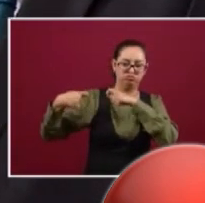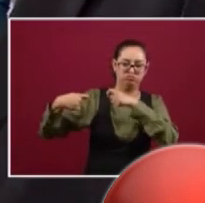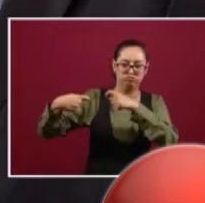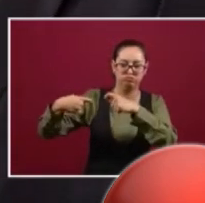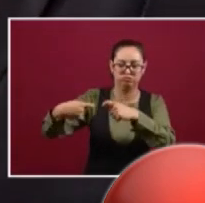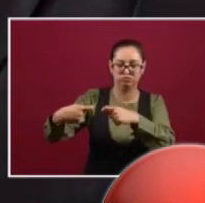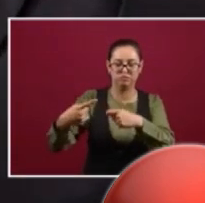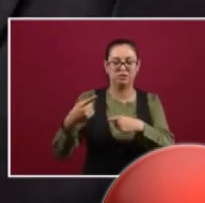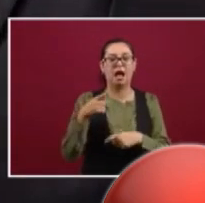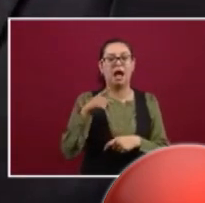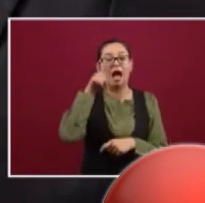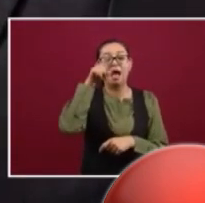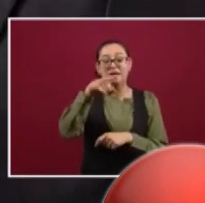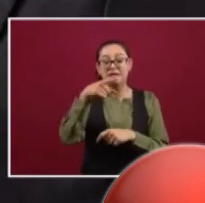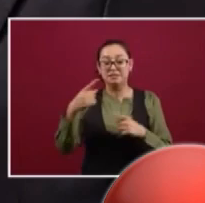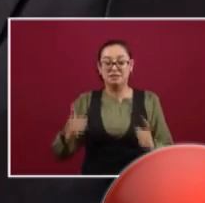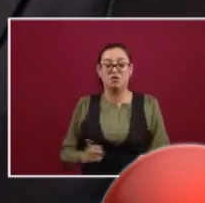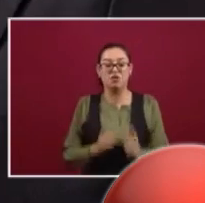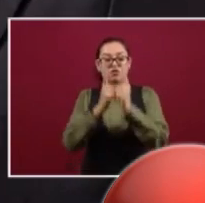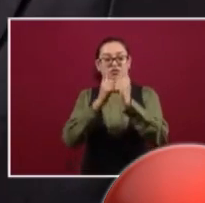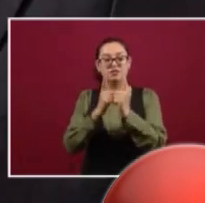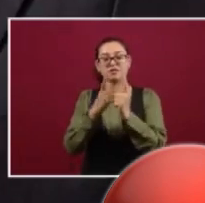fidel y el ché